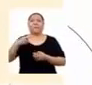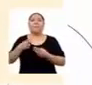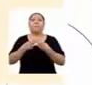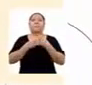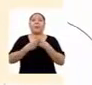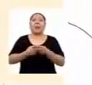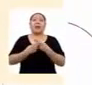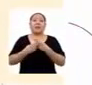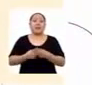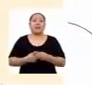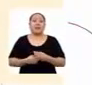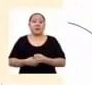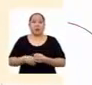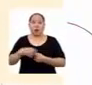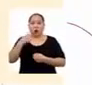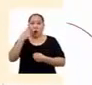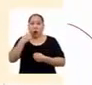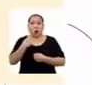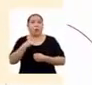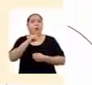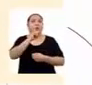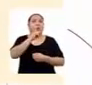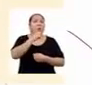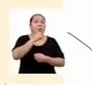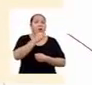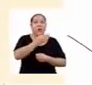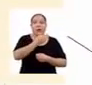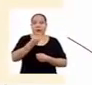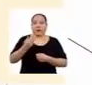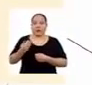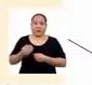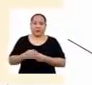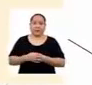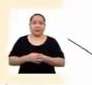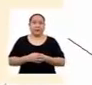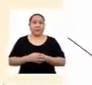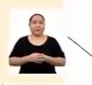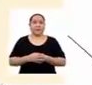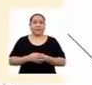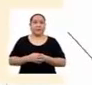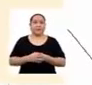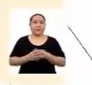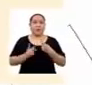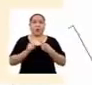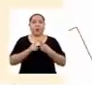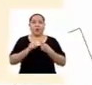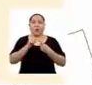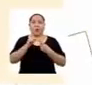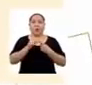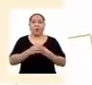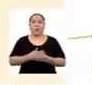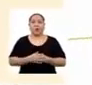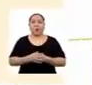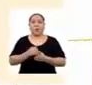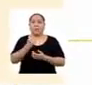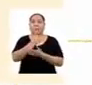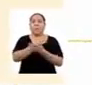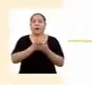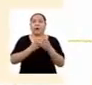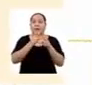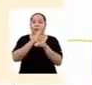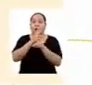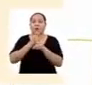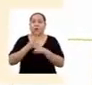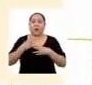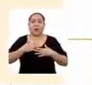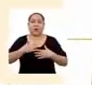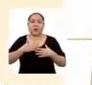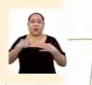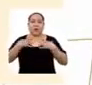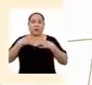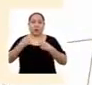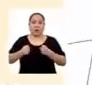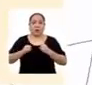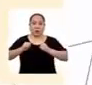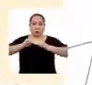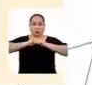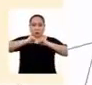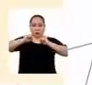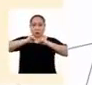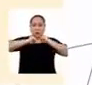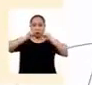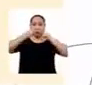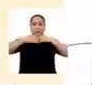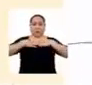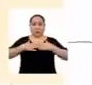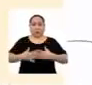kilogramos, género masculino o femenino. 1. Parte del cuidado de nuestra salud es ejercitar